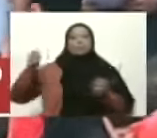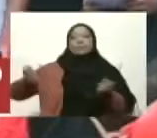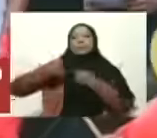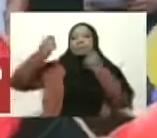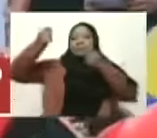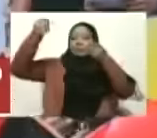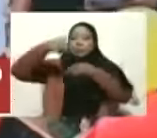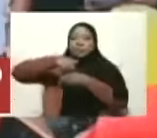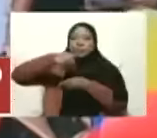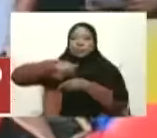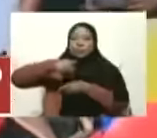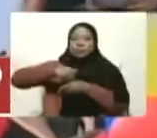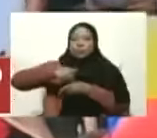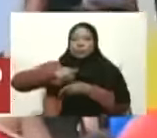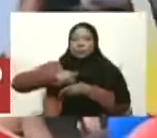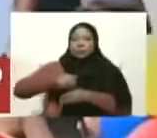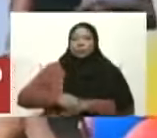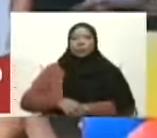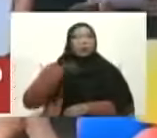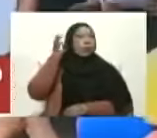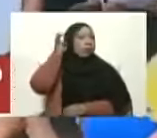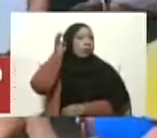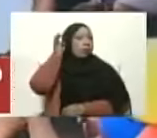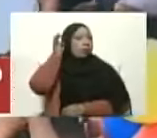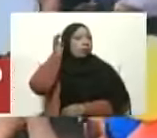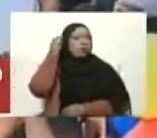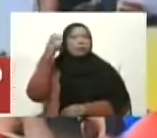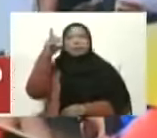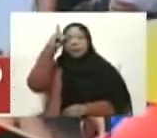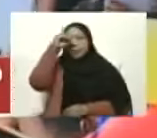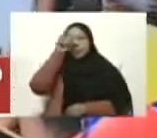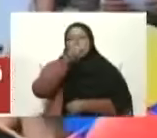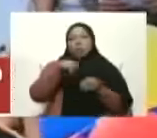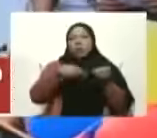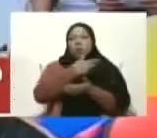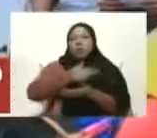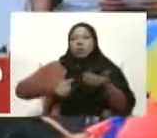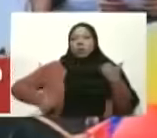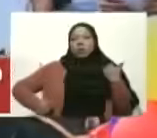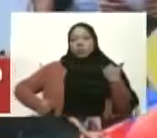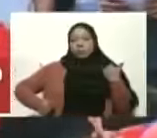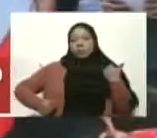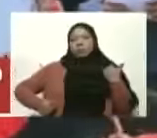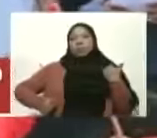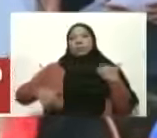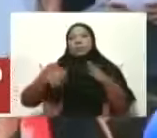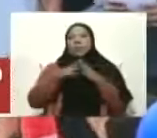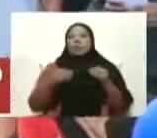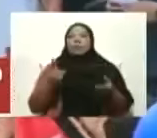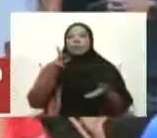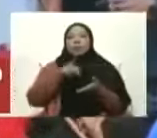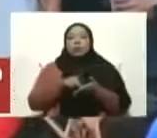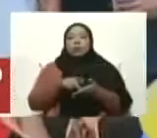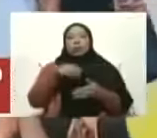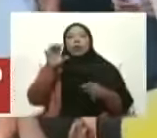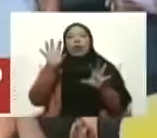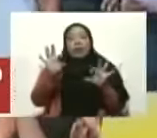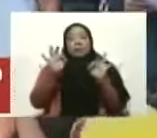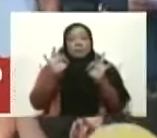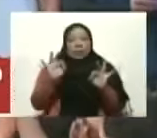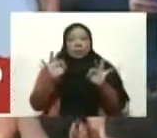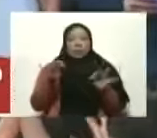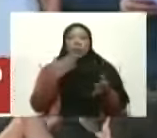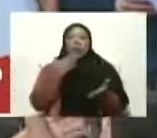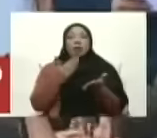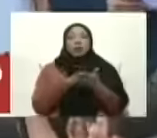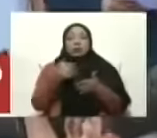esta esplendorosa mujer, Delcy Rodríguez, a todos los aquí presentes y con especial